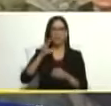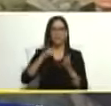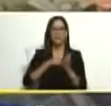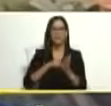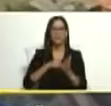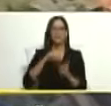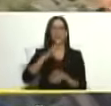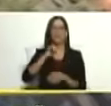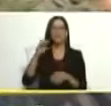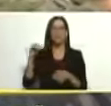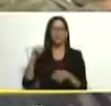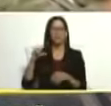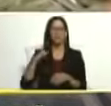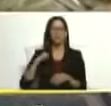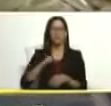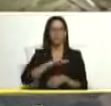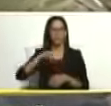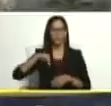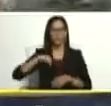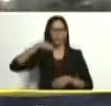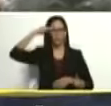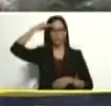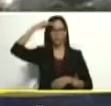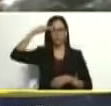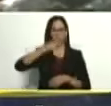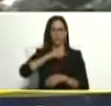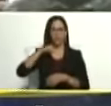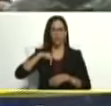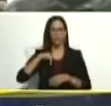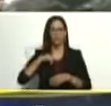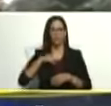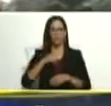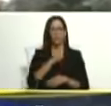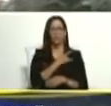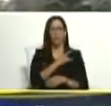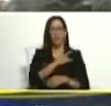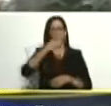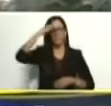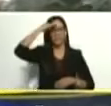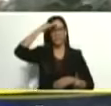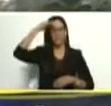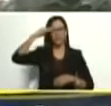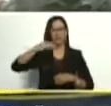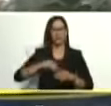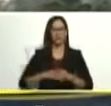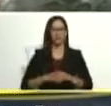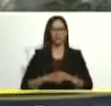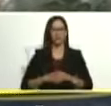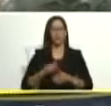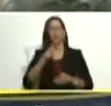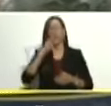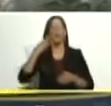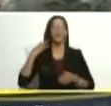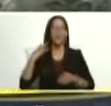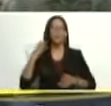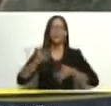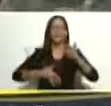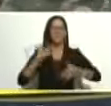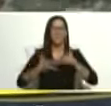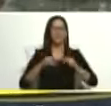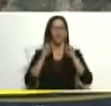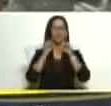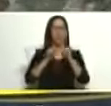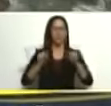3.300 son nuestros cadetes de nuestras academias militares. Orgulloso me siento de